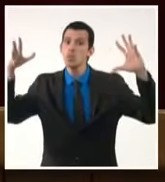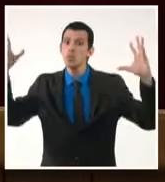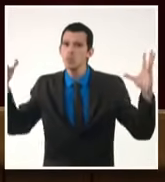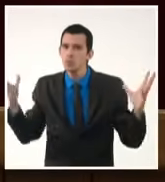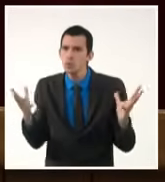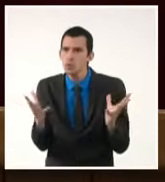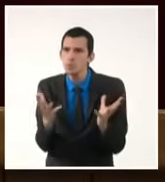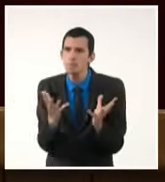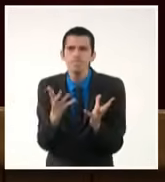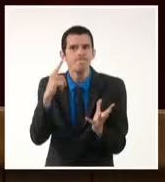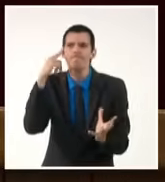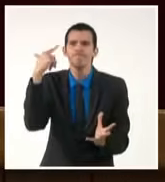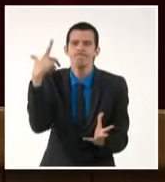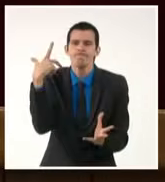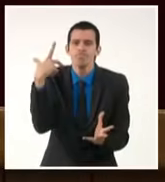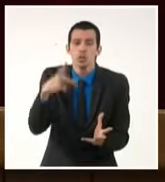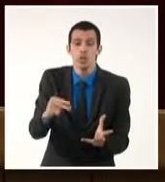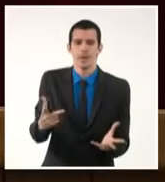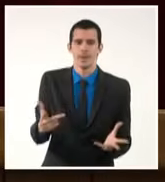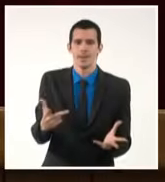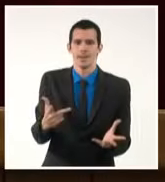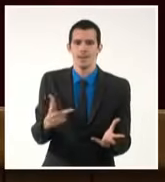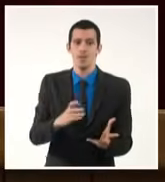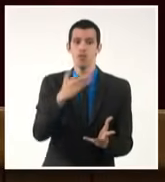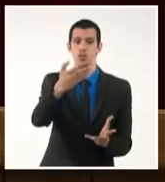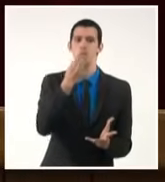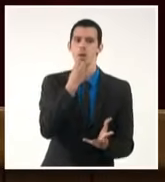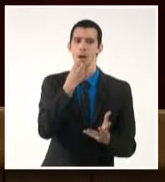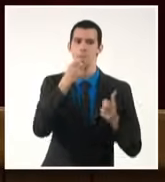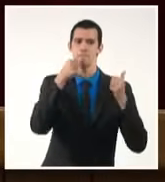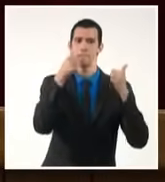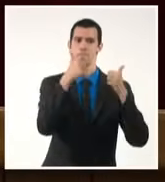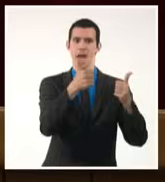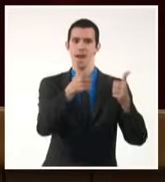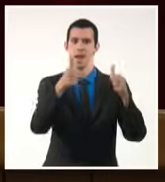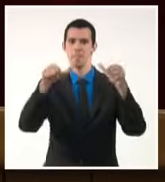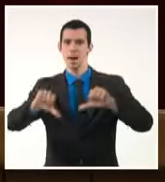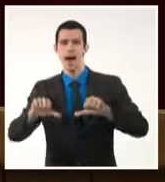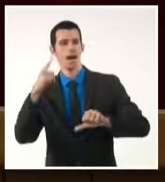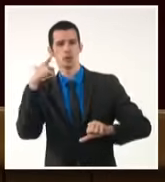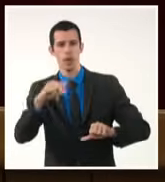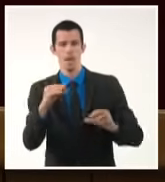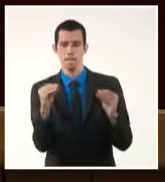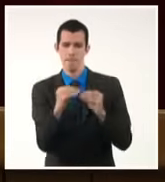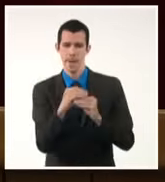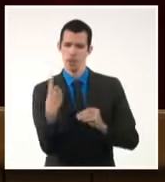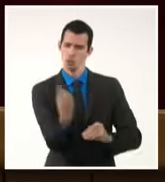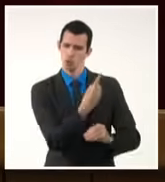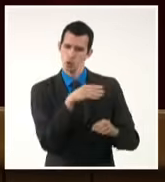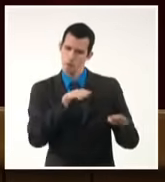tiempo que los acrecentará y al final nos pasará la factura aún más costosa. Fin de la